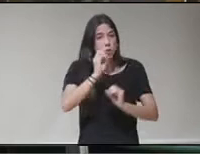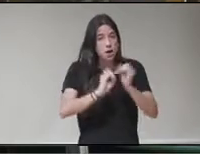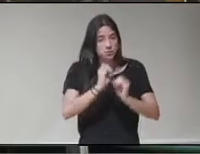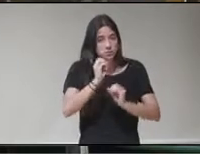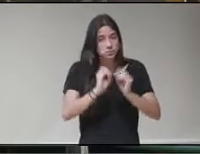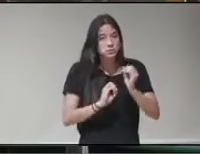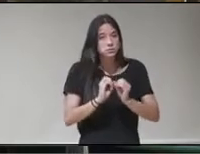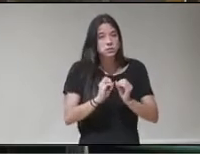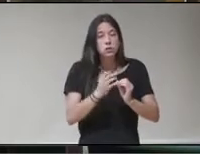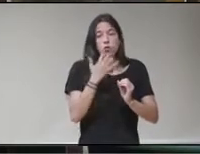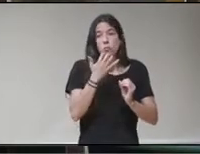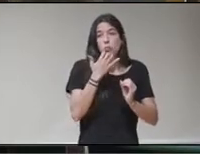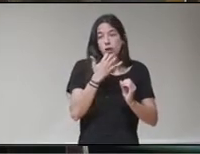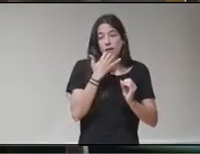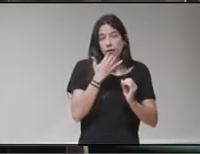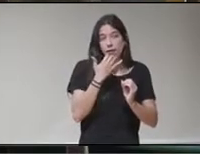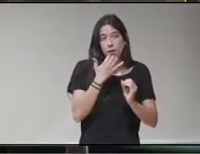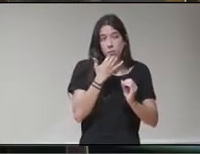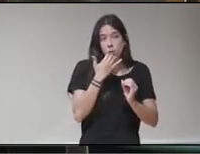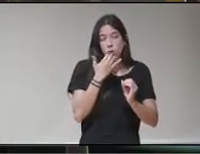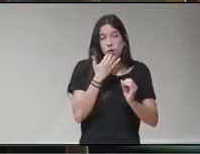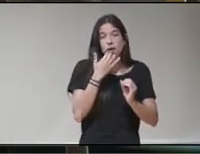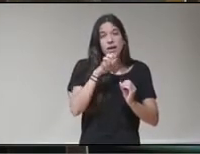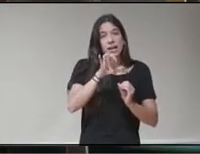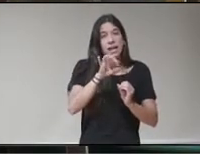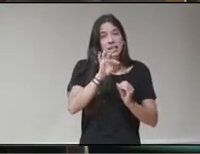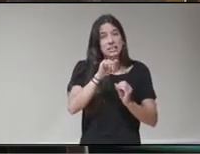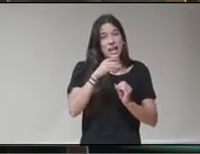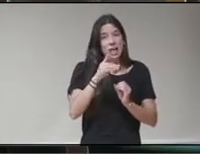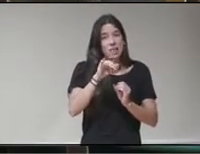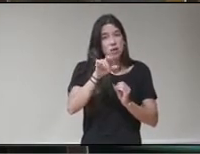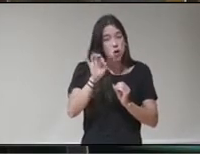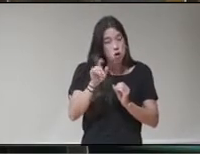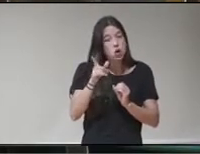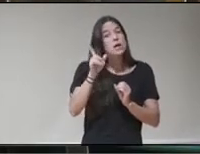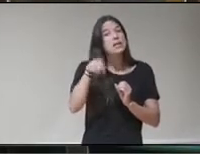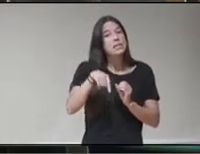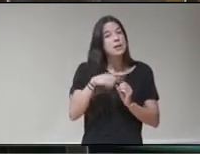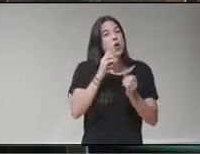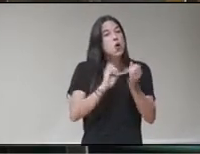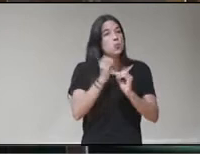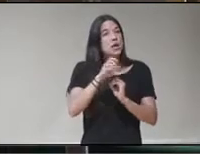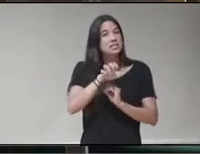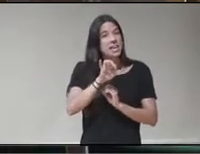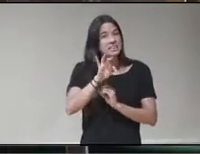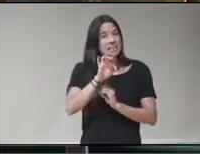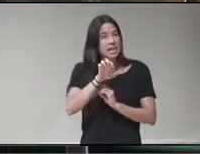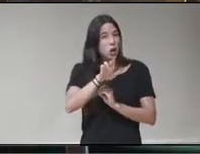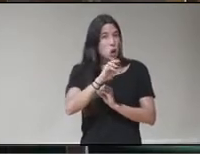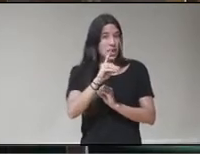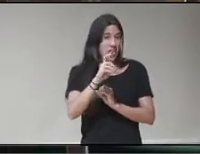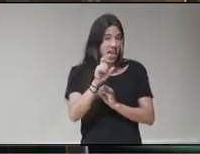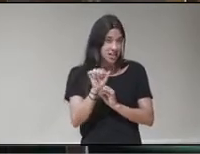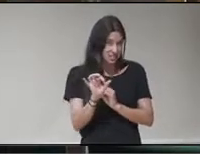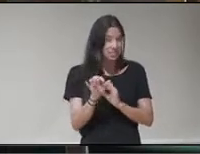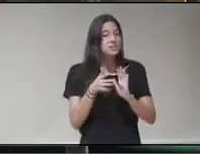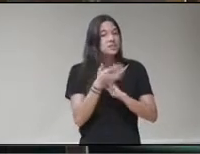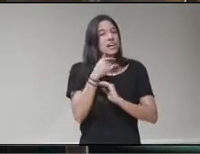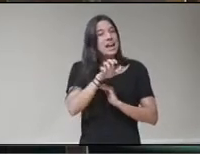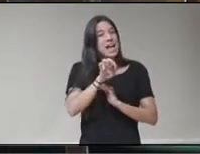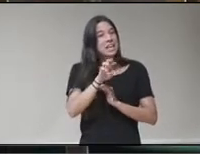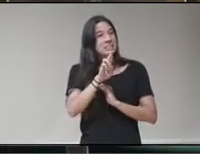como por ejemplo el estradiol, de hormonas esteroideas, quería decir, como por ejemplo el estradiol, pues va a provocar